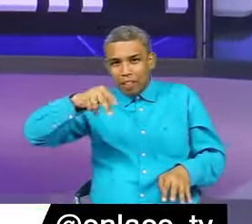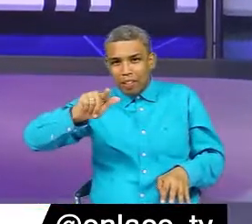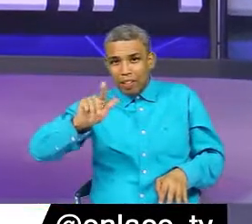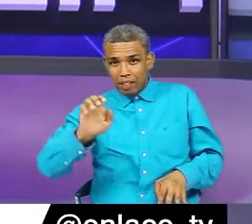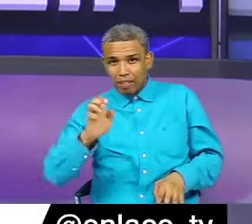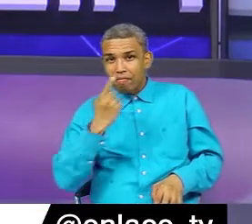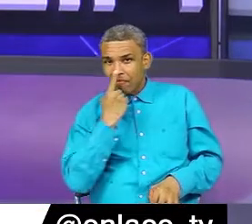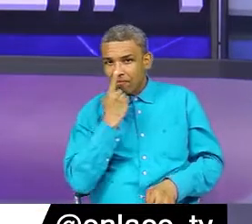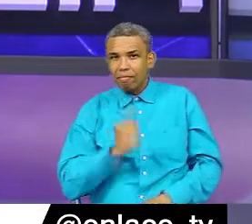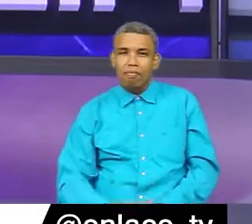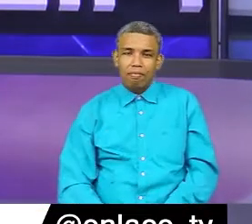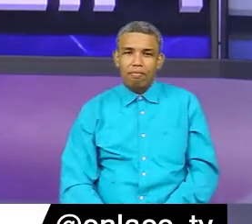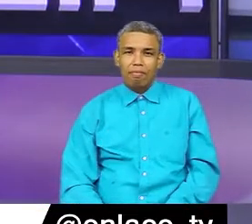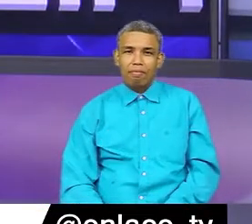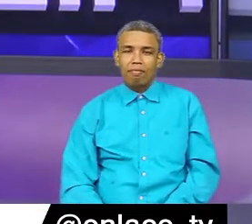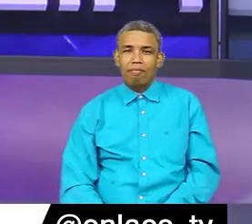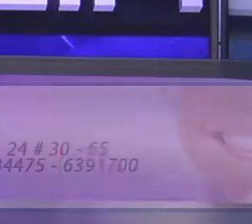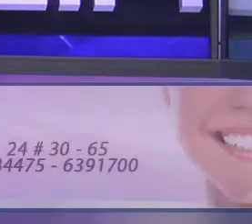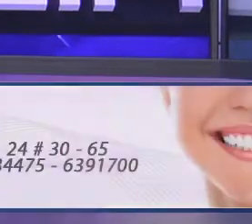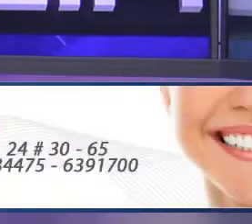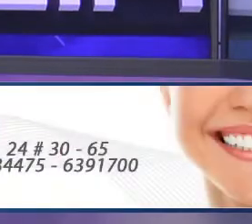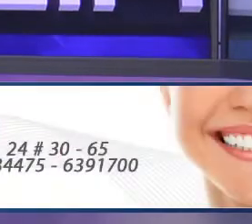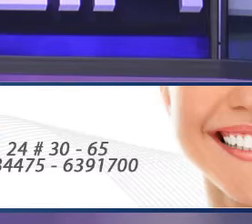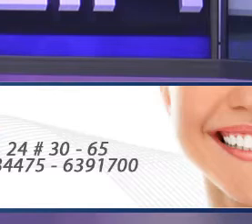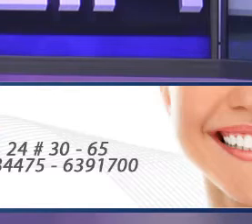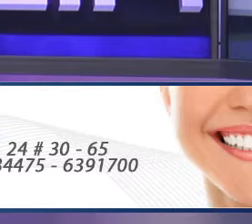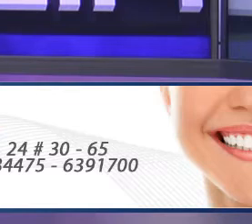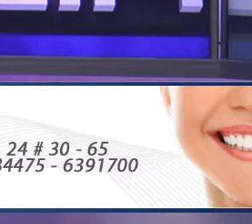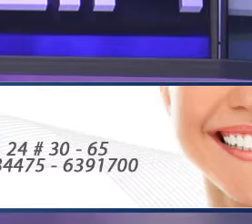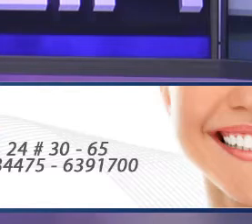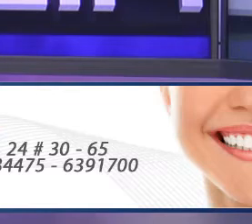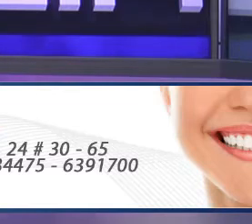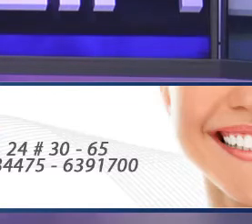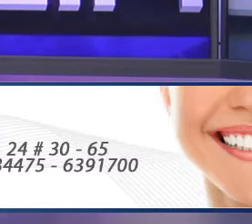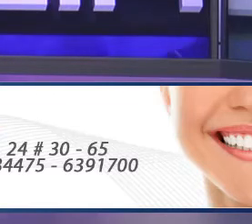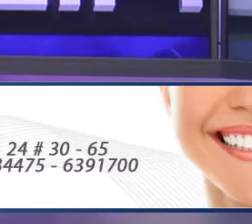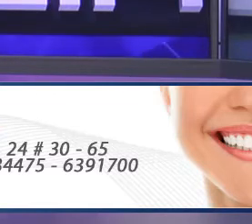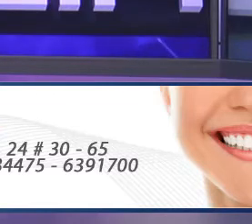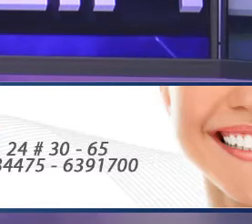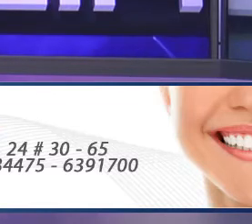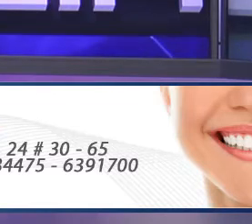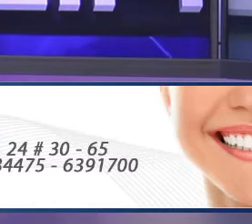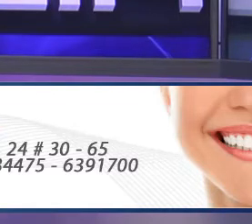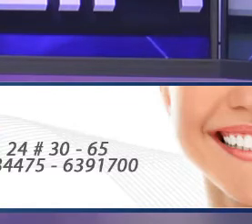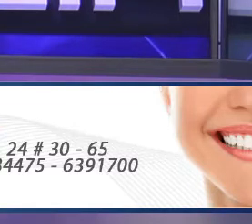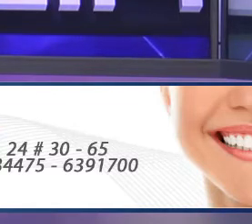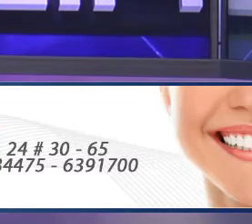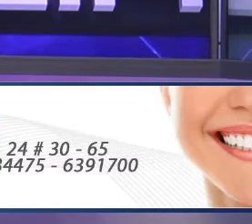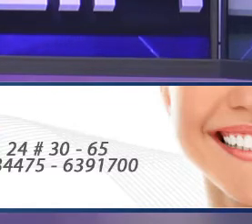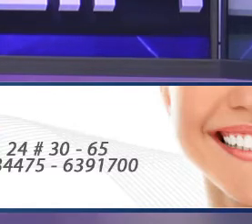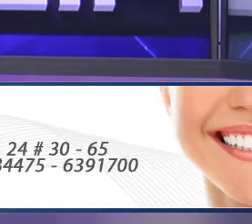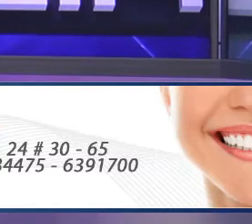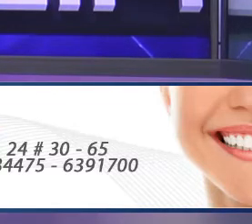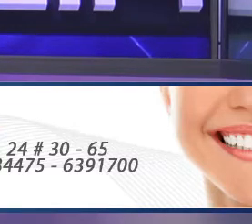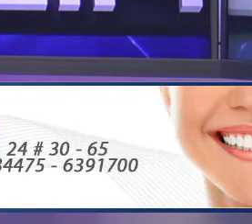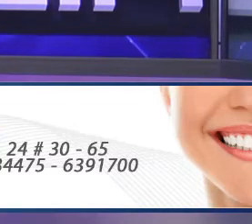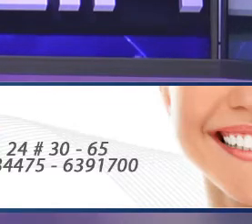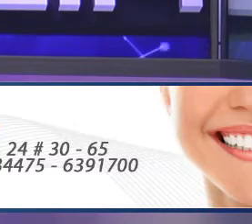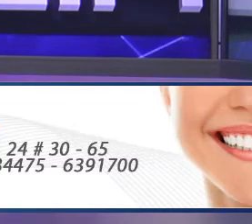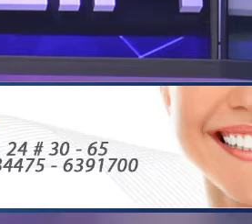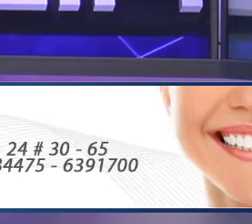www.enlacetelevisión.com. Visítenos. Y ya no tendrás que interrumpir tus tratamientos de ortodoncia. Ahora en Chrome Bucaramanga y Barranca Bermeja, tu sonrisa saltará a la